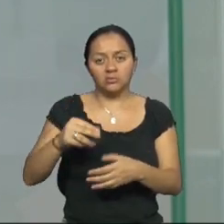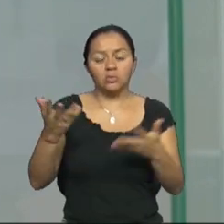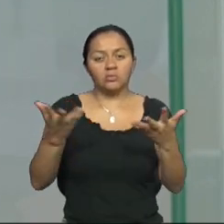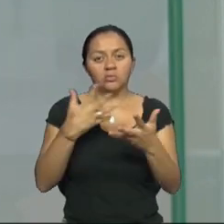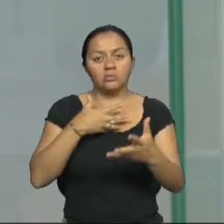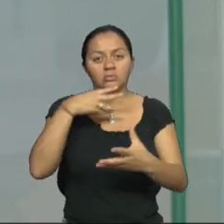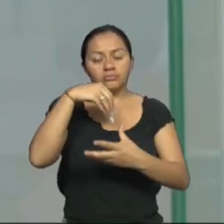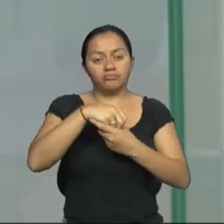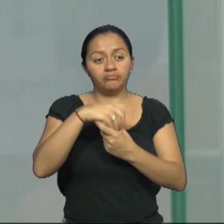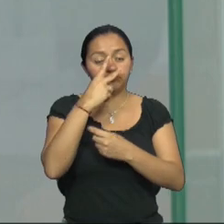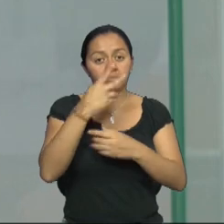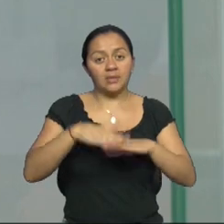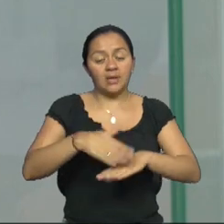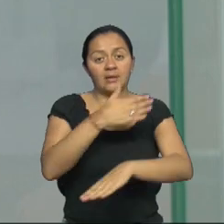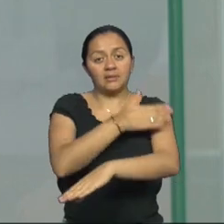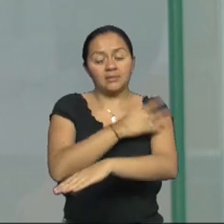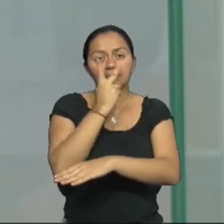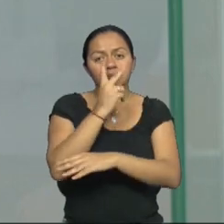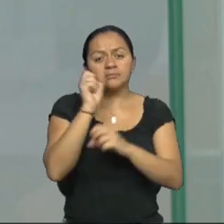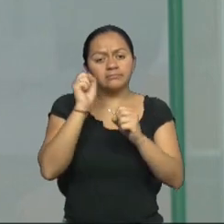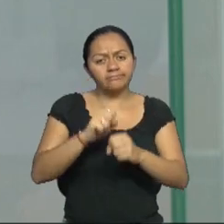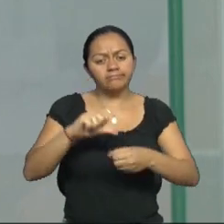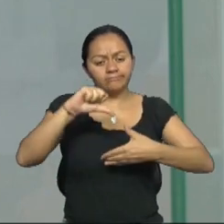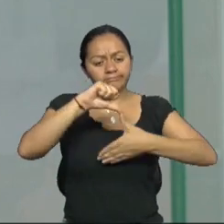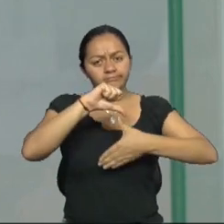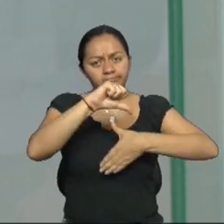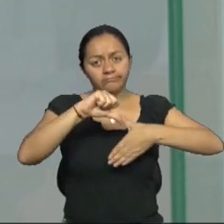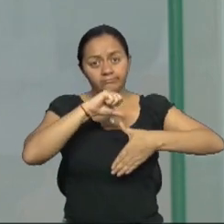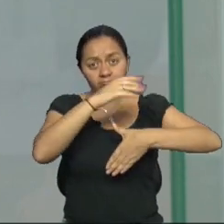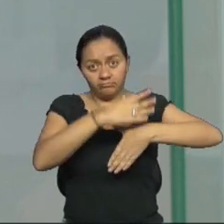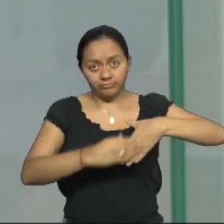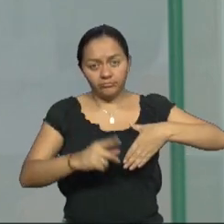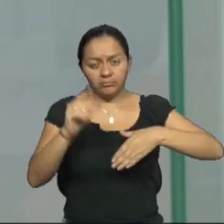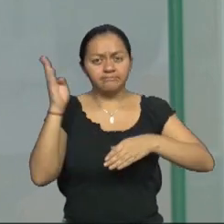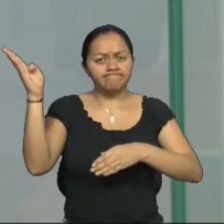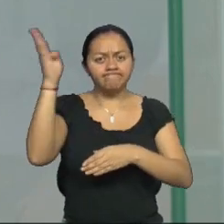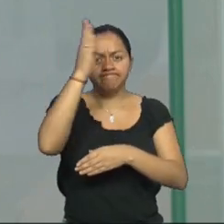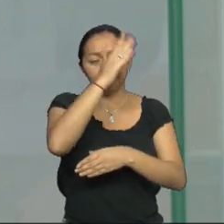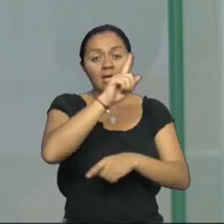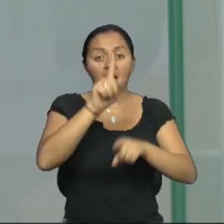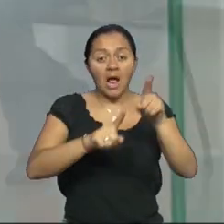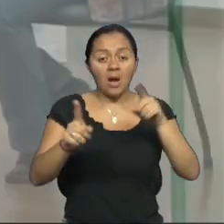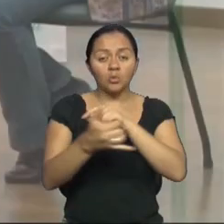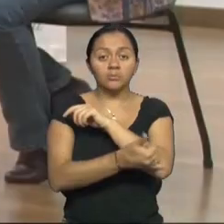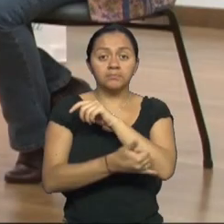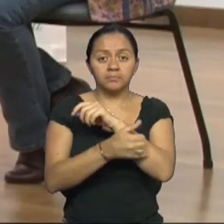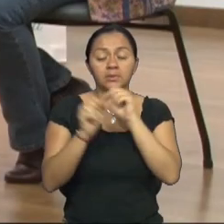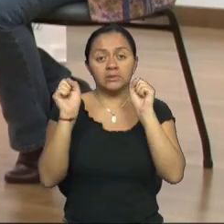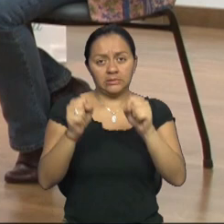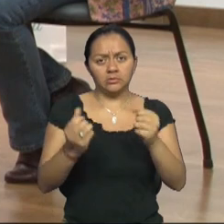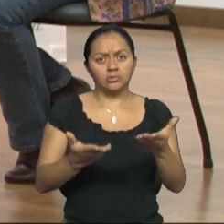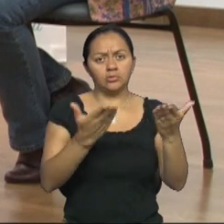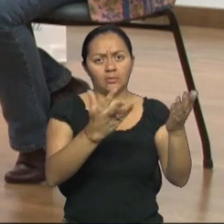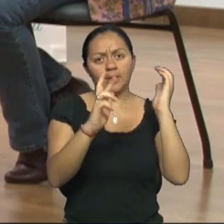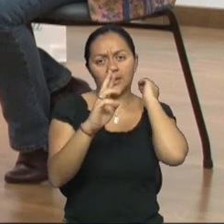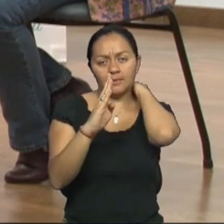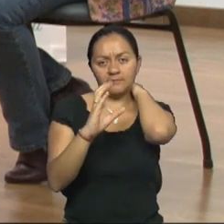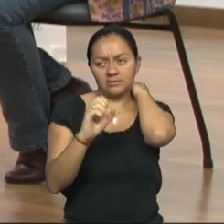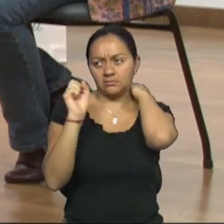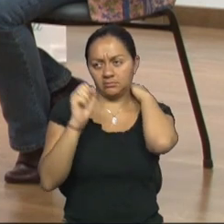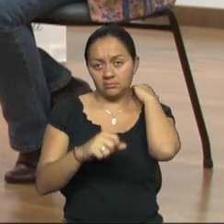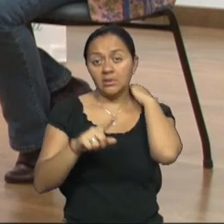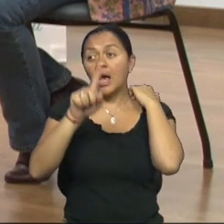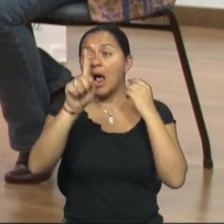has recorrido, ya que conoces continentalmente, has visto que sí hay estados que garanticen la aplicación del EDBC o